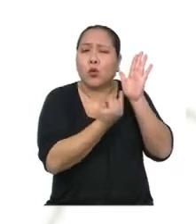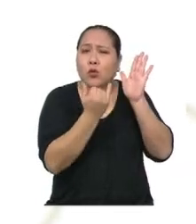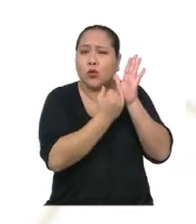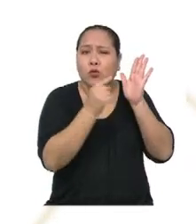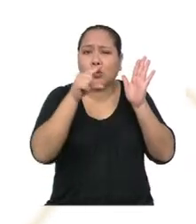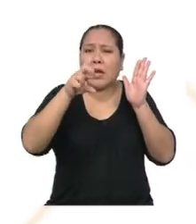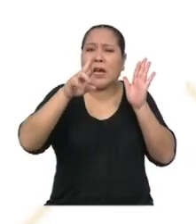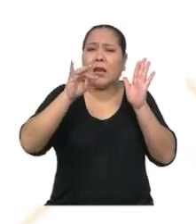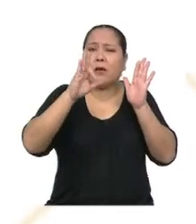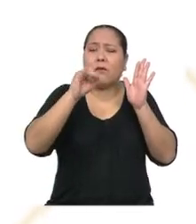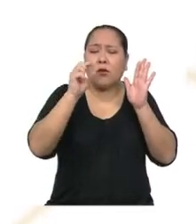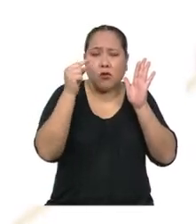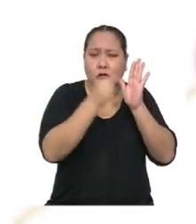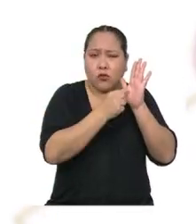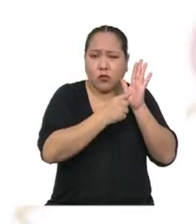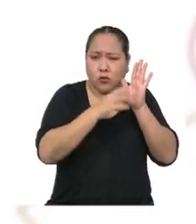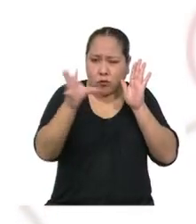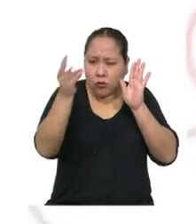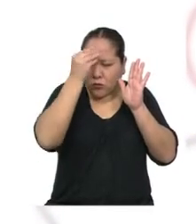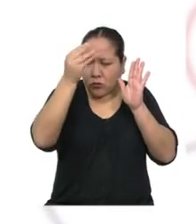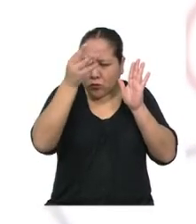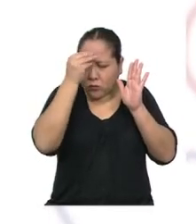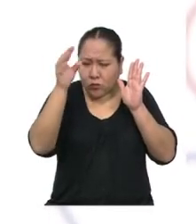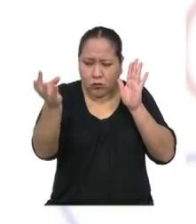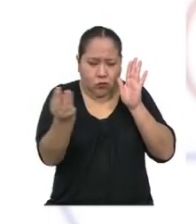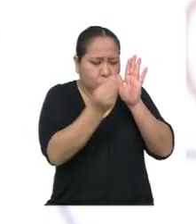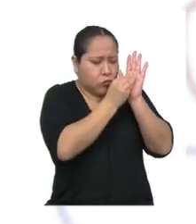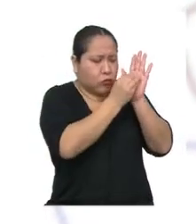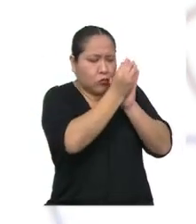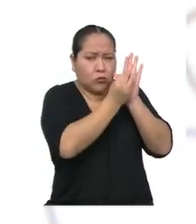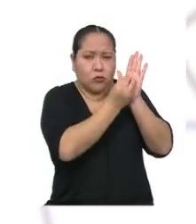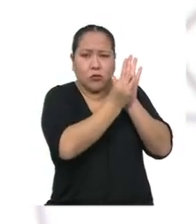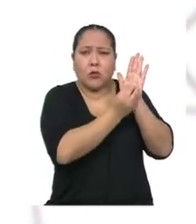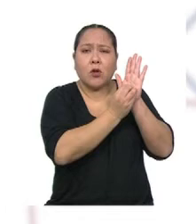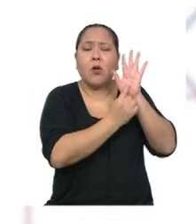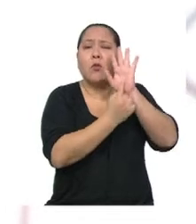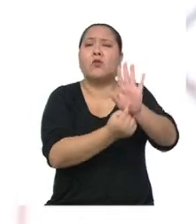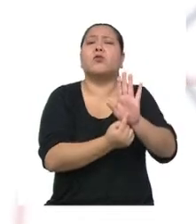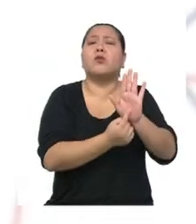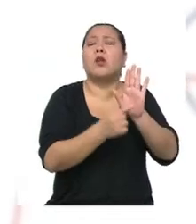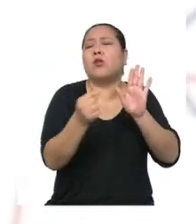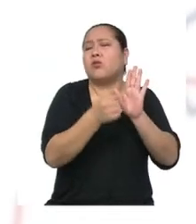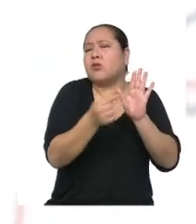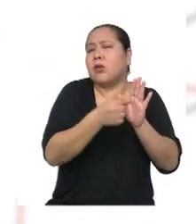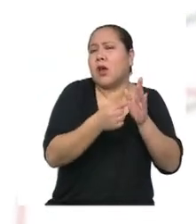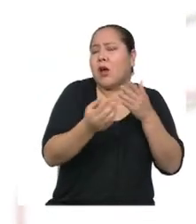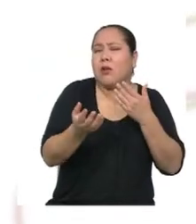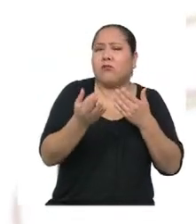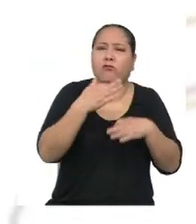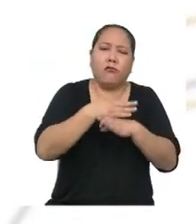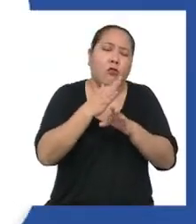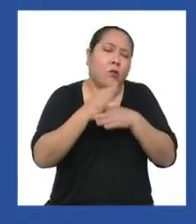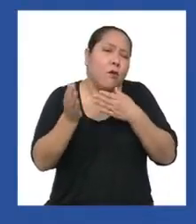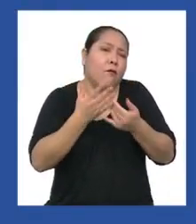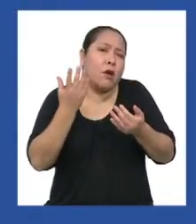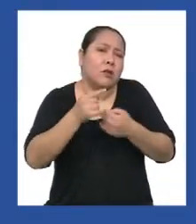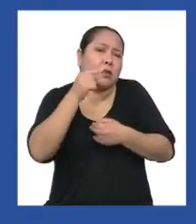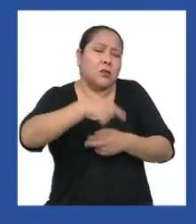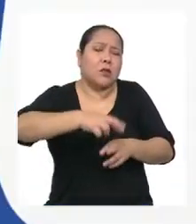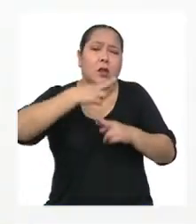que recogimos para así poder expresar o comunicar de una manera más amigable los